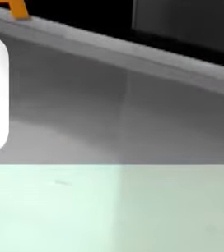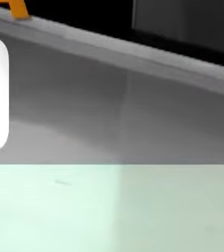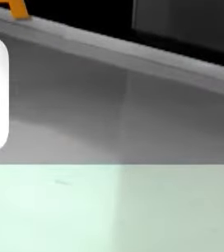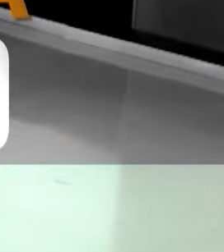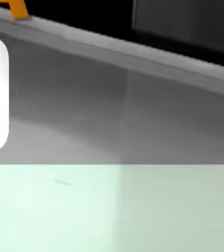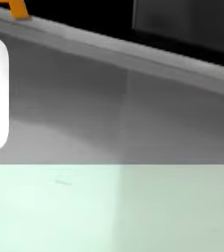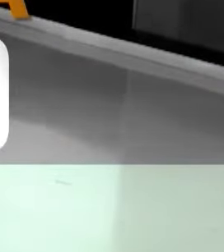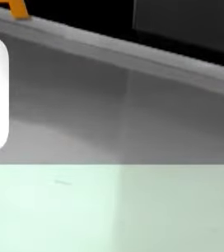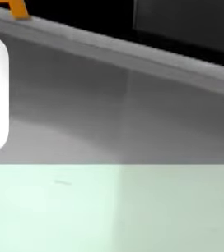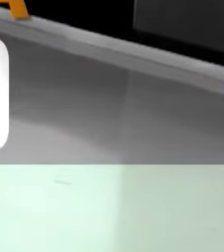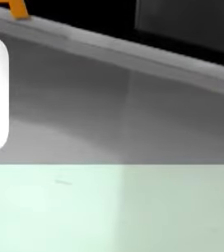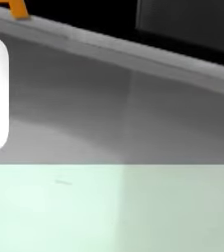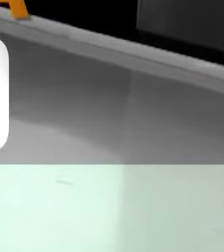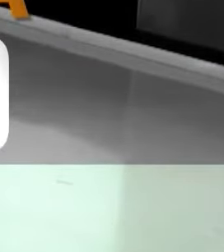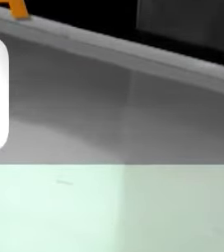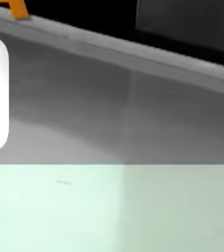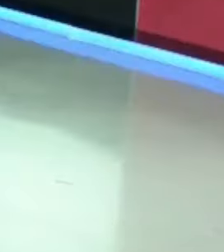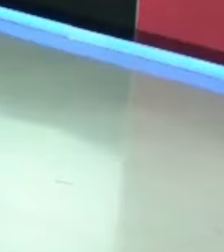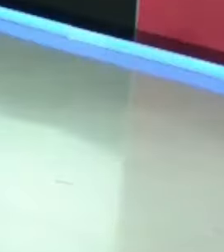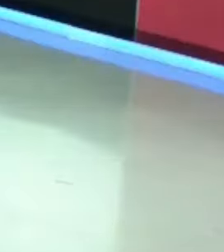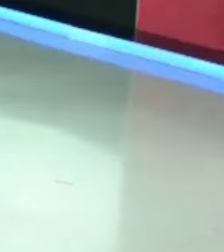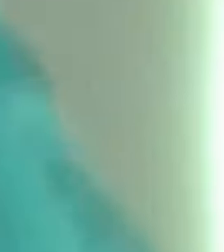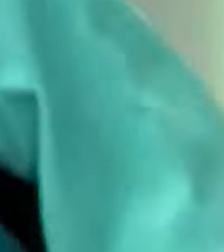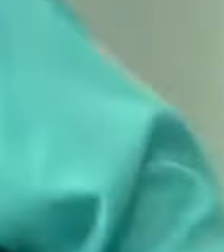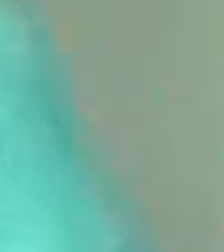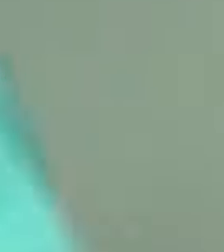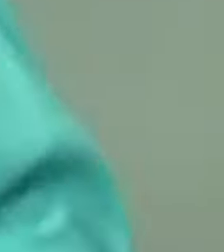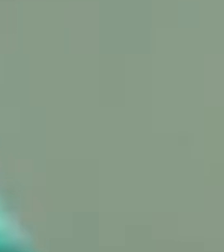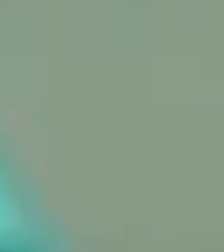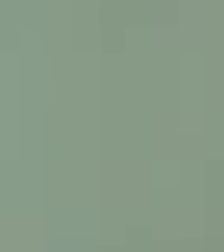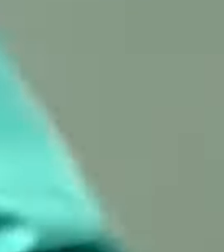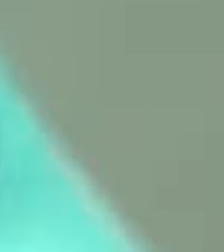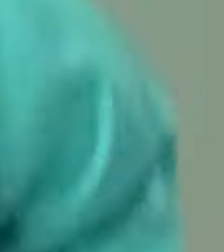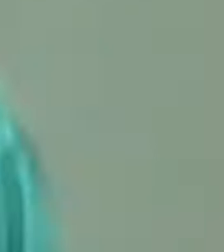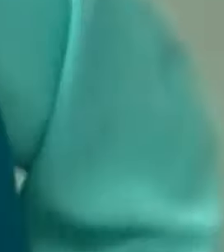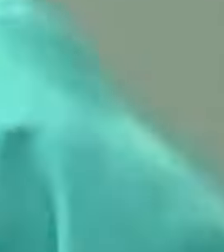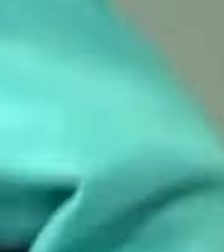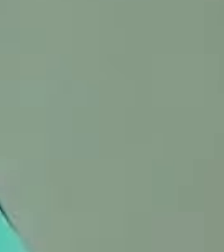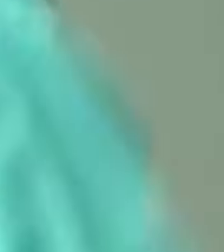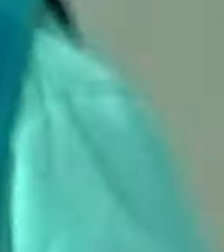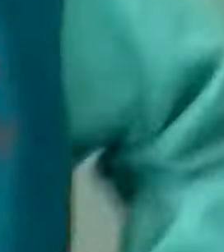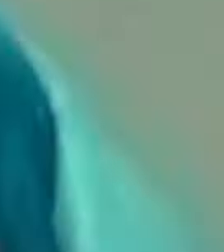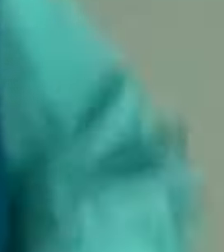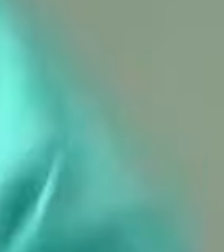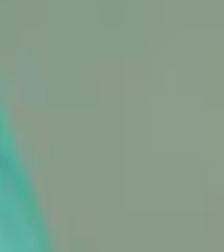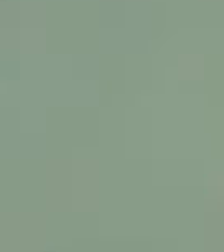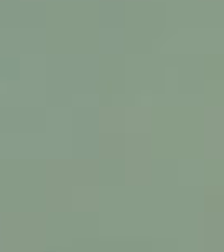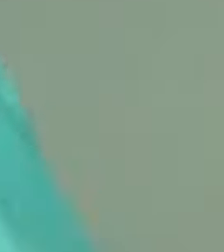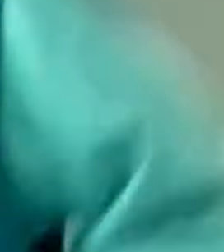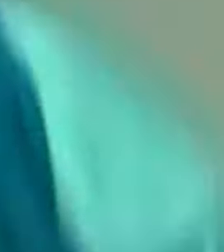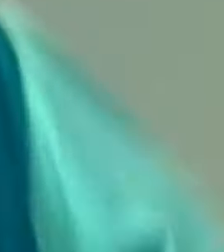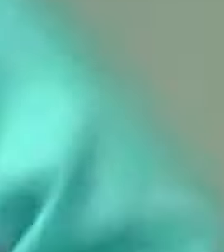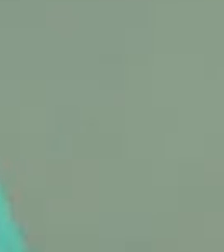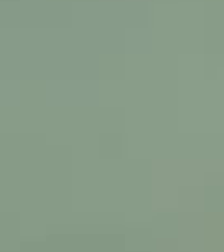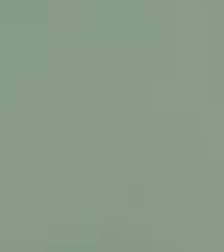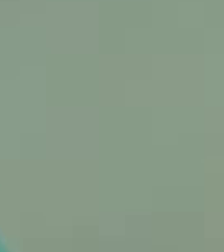Pareces Vidai, se acabaron tus mentiras, Salai. La doble cara que tienes, Vidai. Has hecho lo que